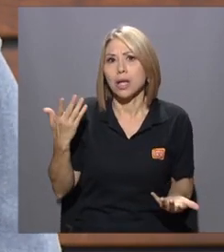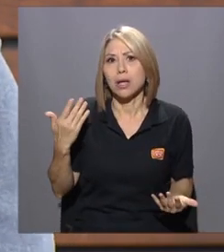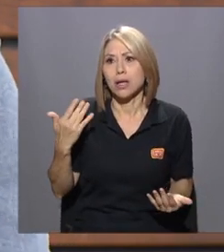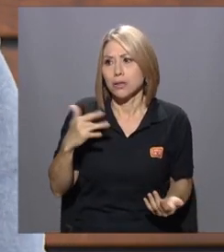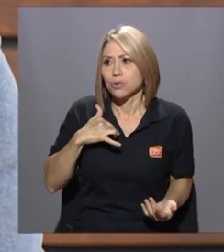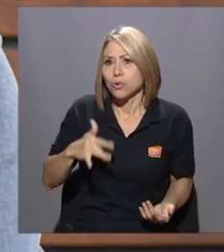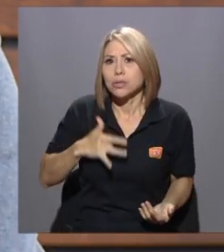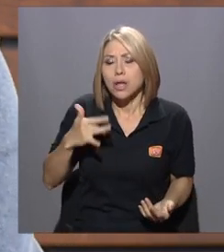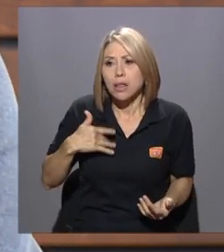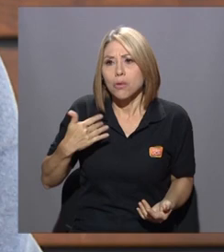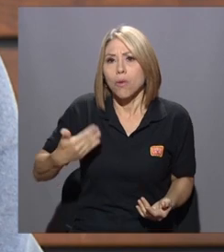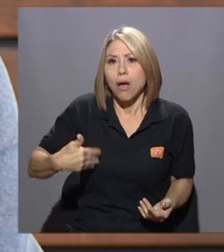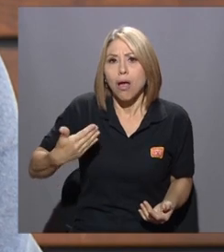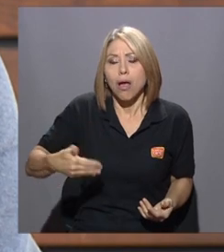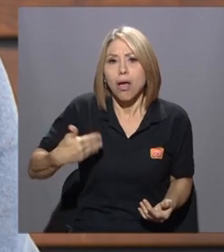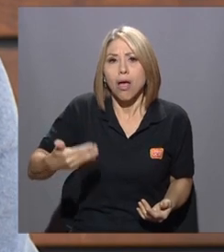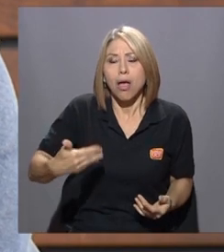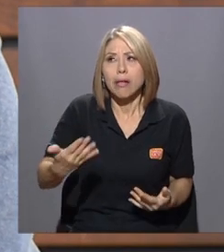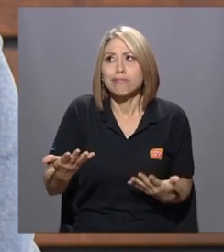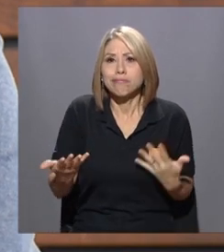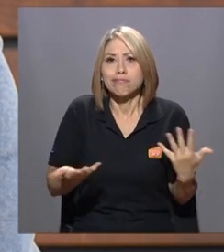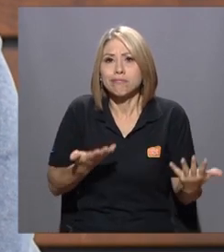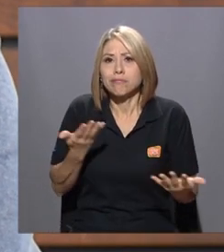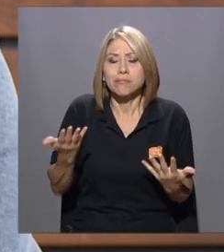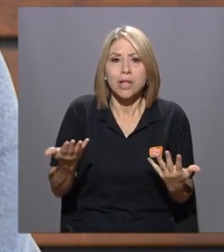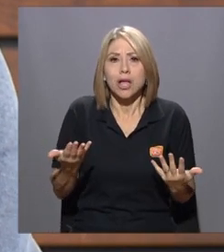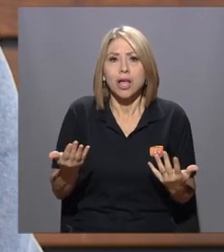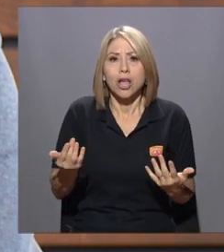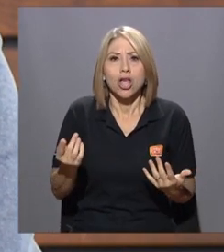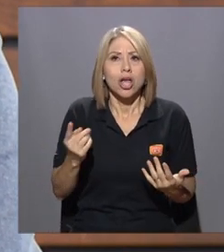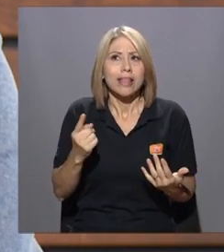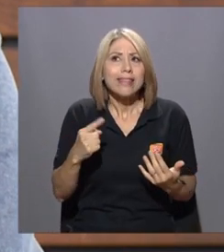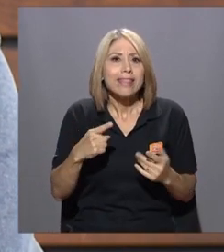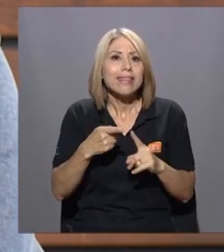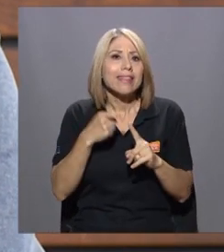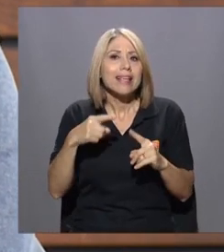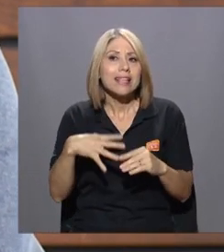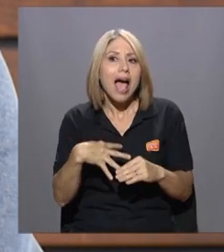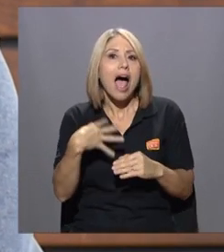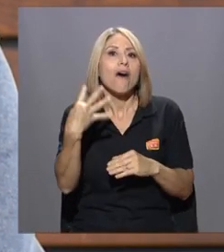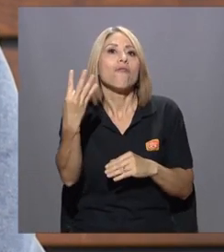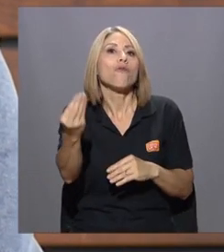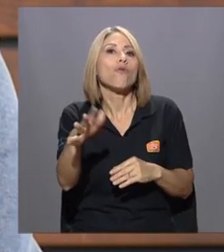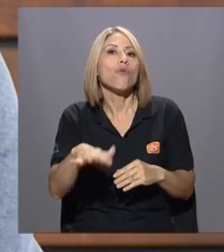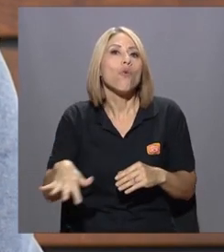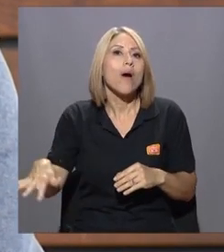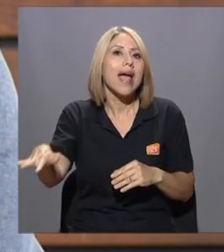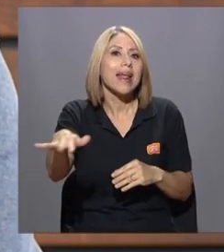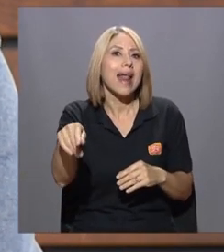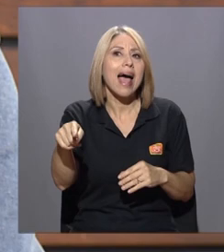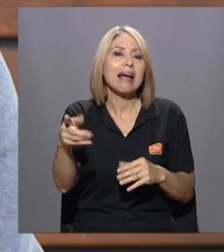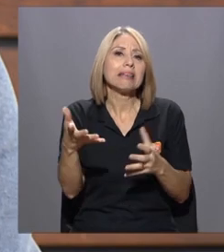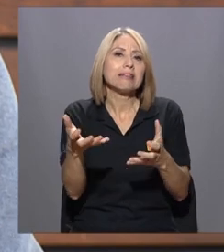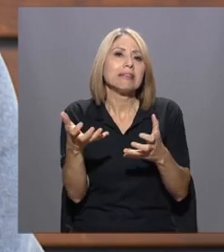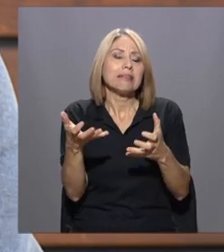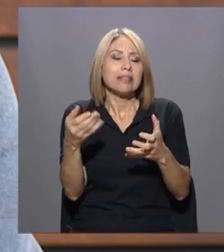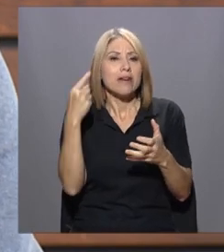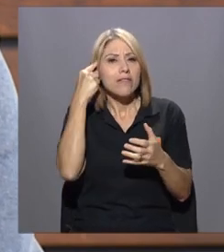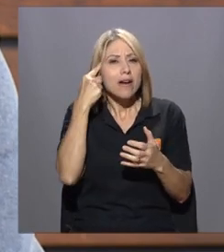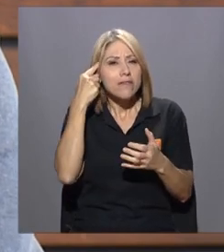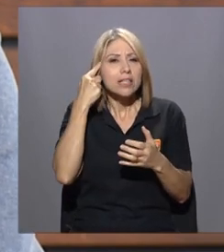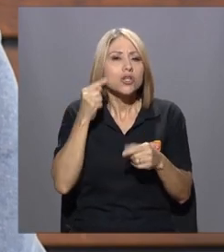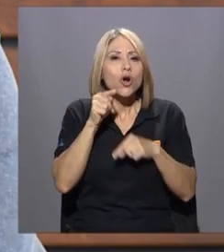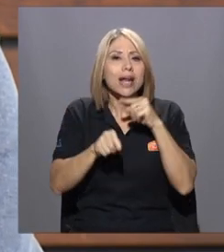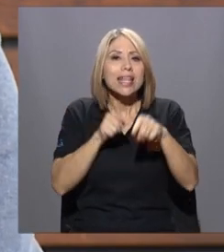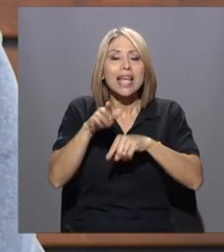siento que hay un panorama en el que no solamente desde afuera se apela a una reflexión crítica en torno a la